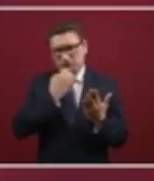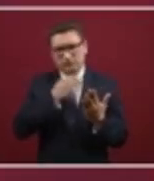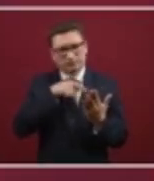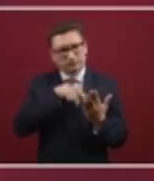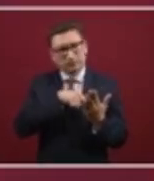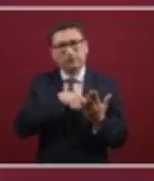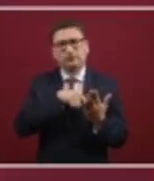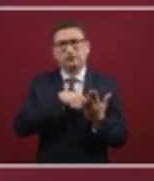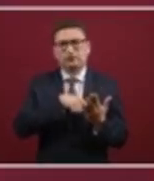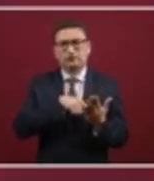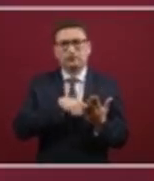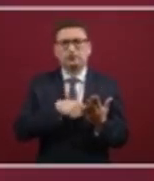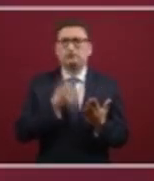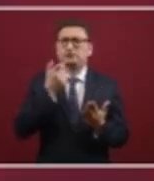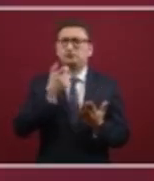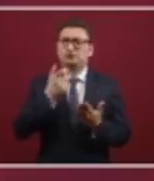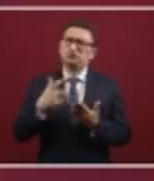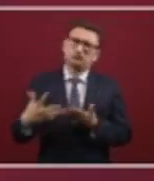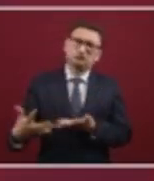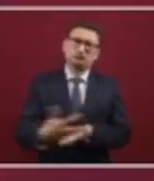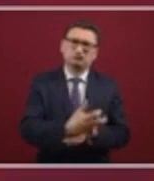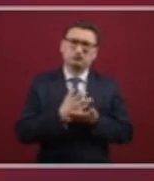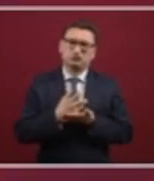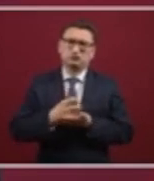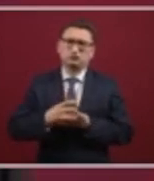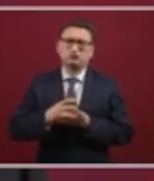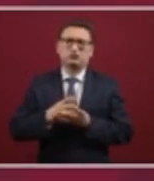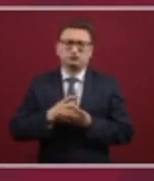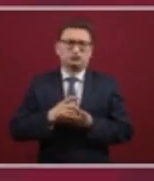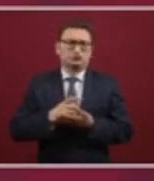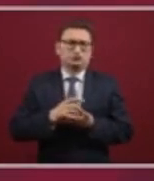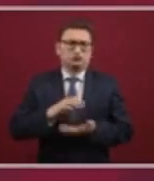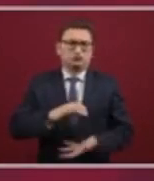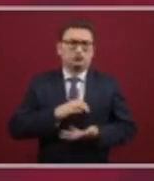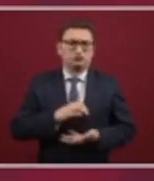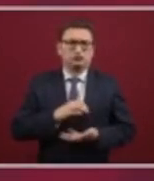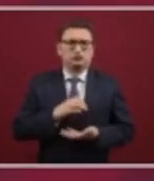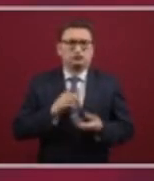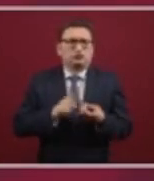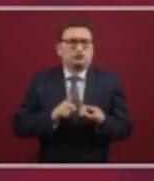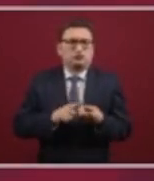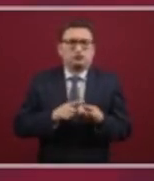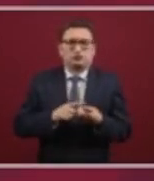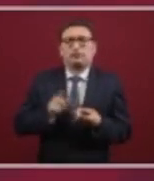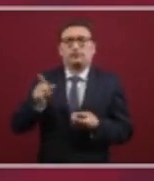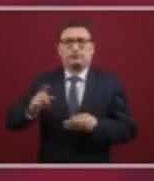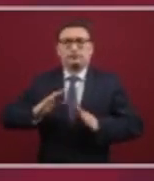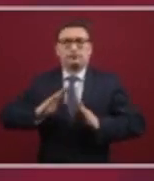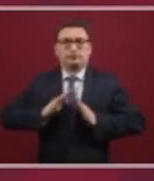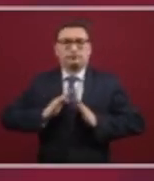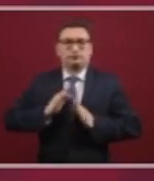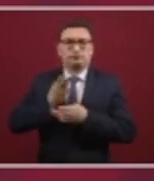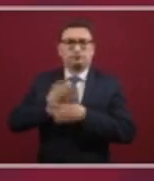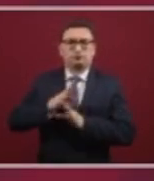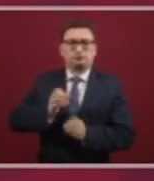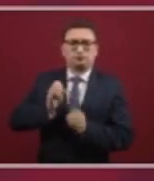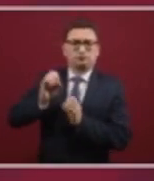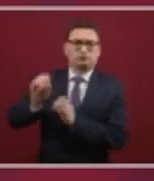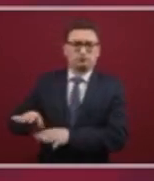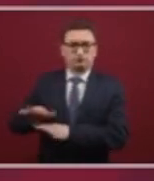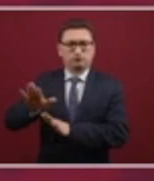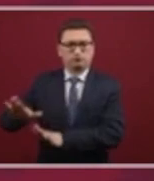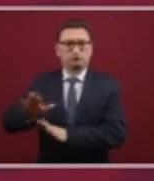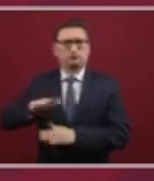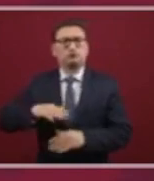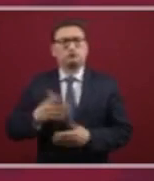iba ese dinero al Banco del Ejército, a las bóvedas del Banco